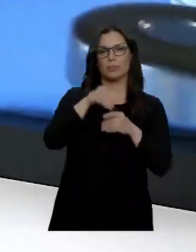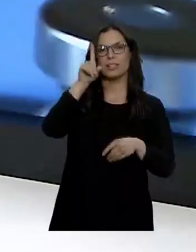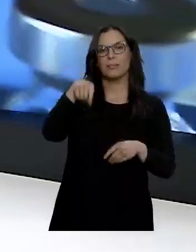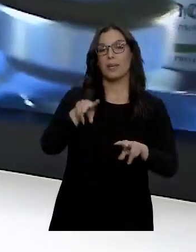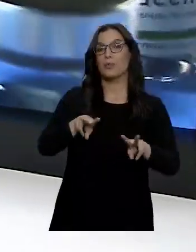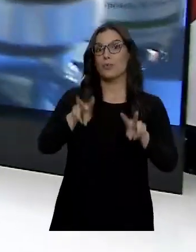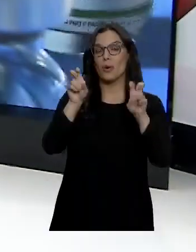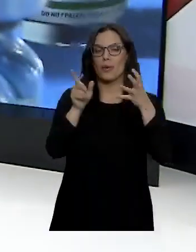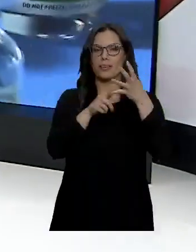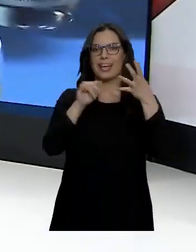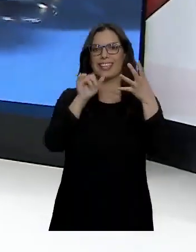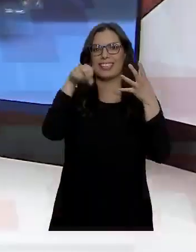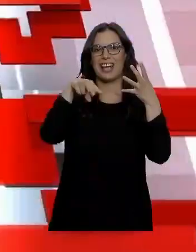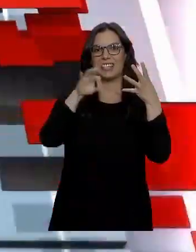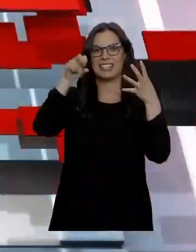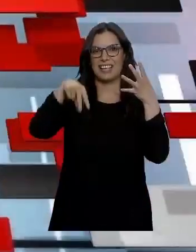la vacuna de Janssen.